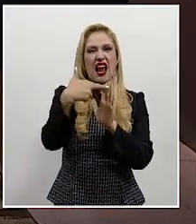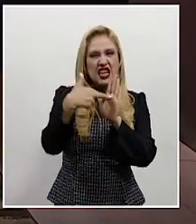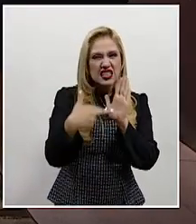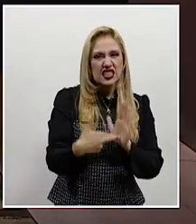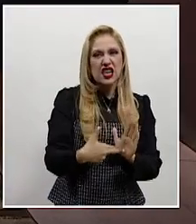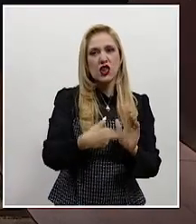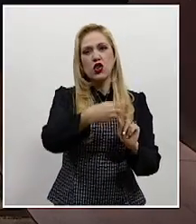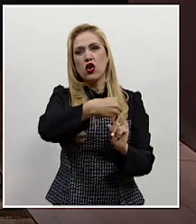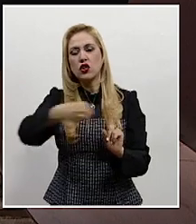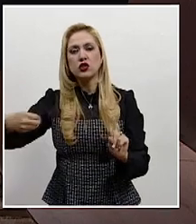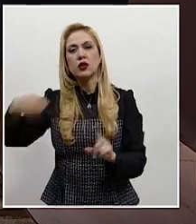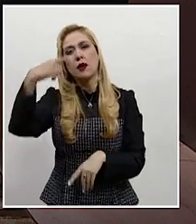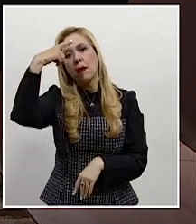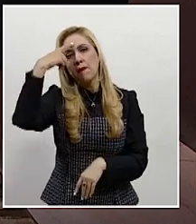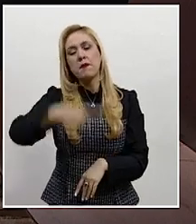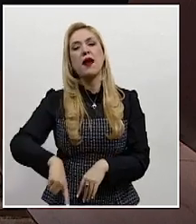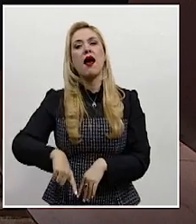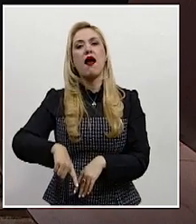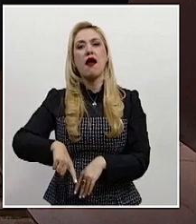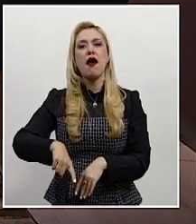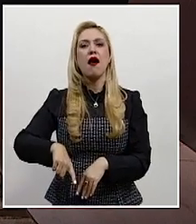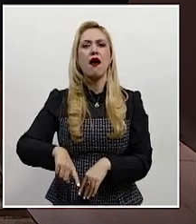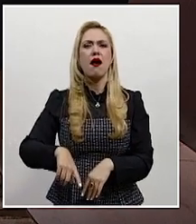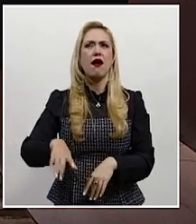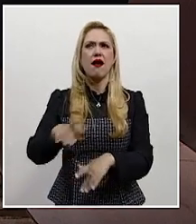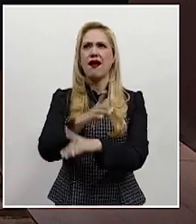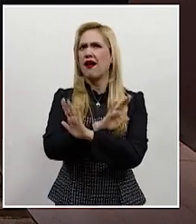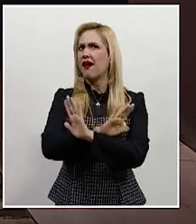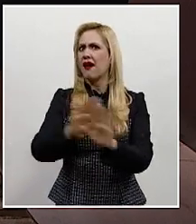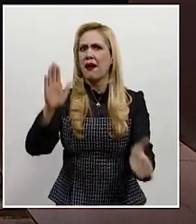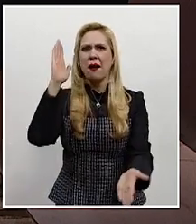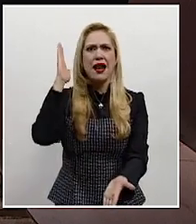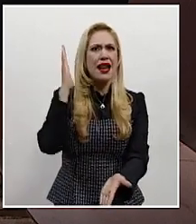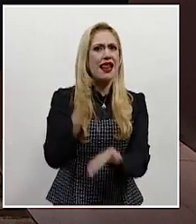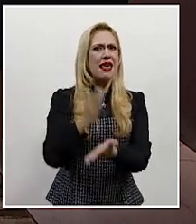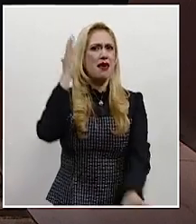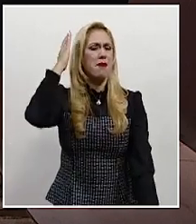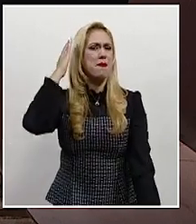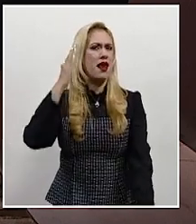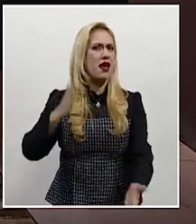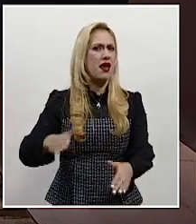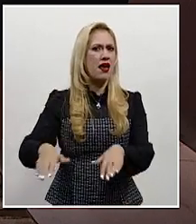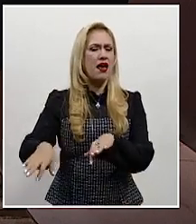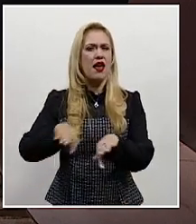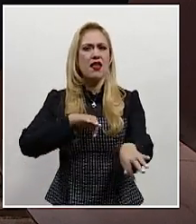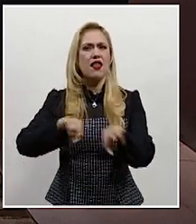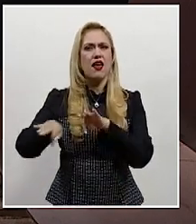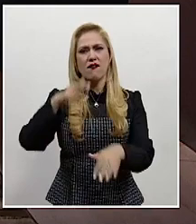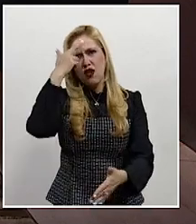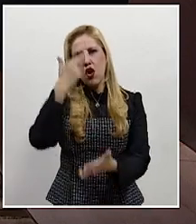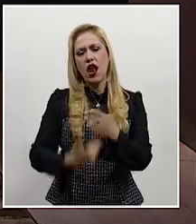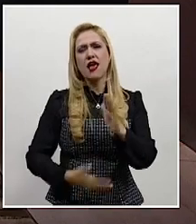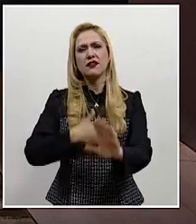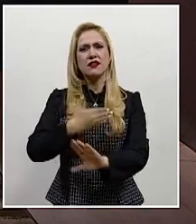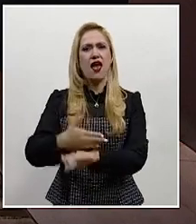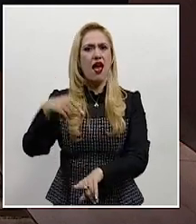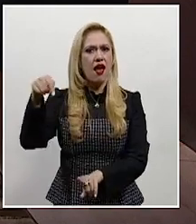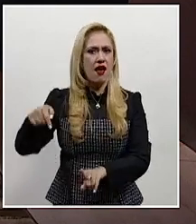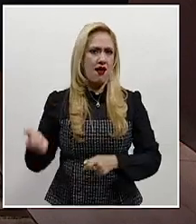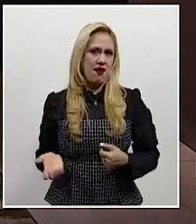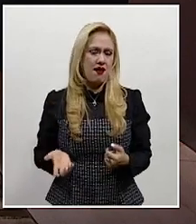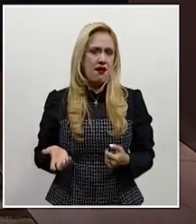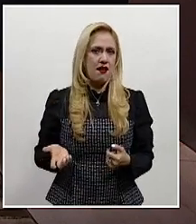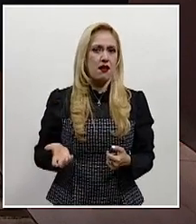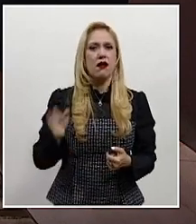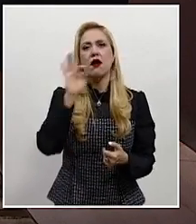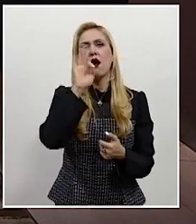requisitos para establecer un mundo libre de violencia en el centro laboral. Pero también hay otras cosas, por ejemplo, la prohibición para